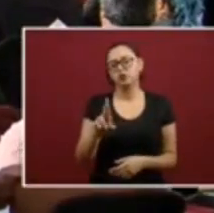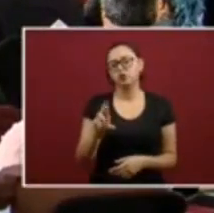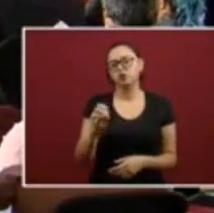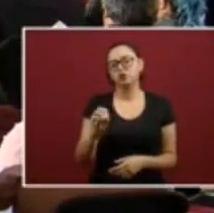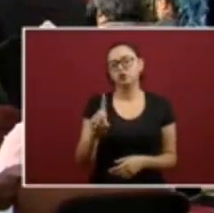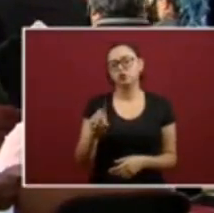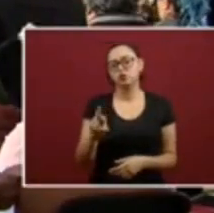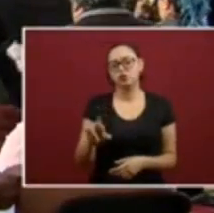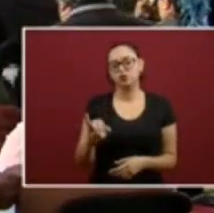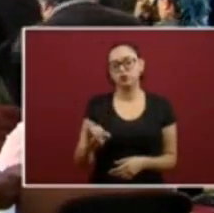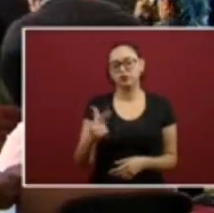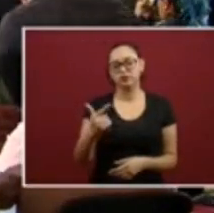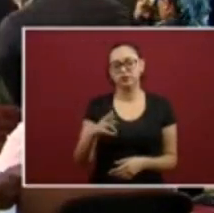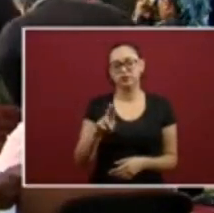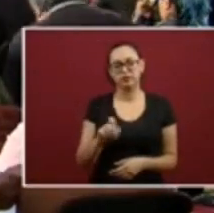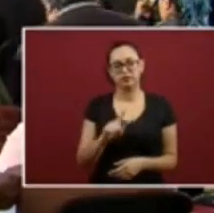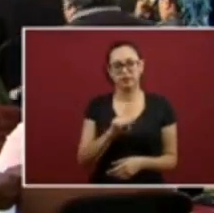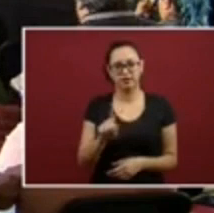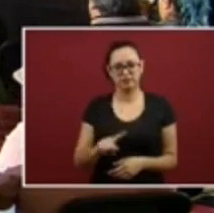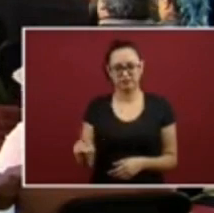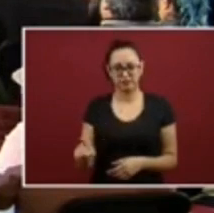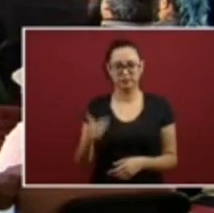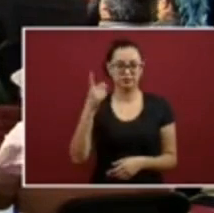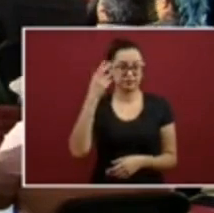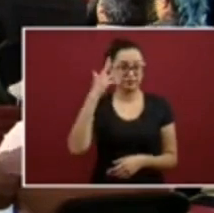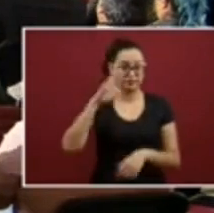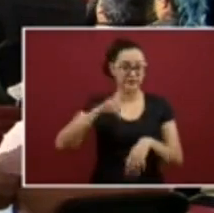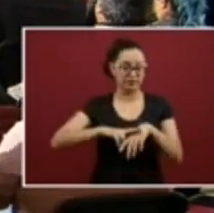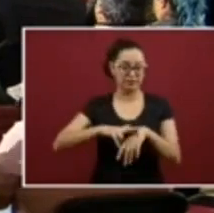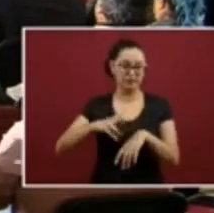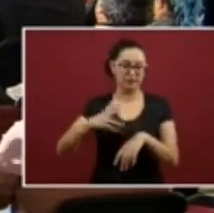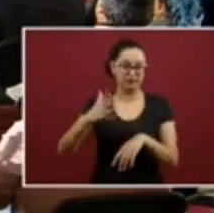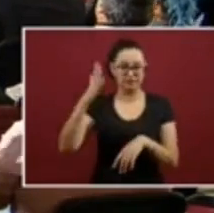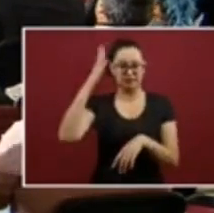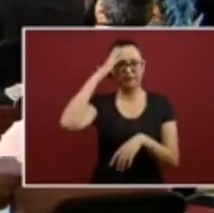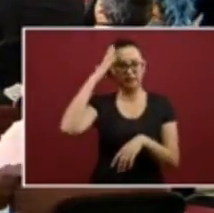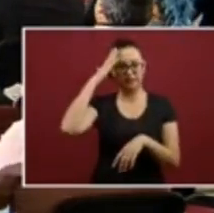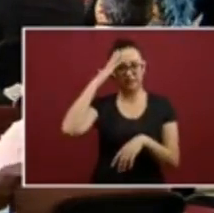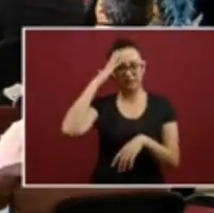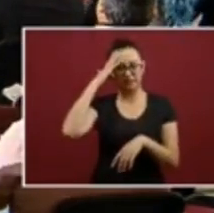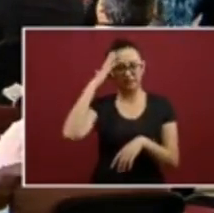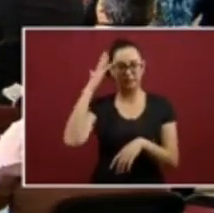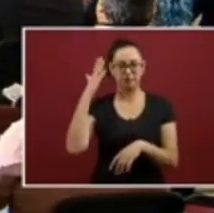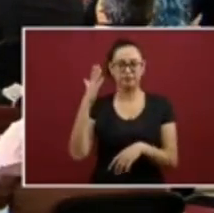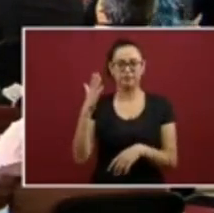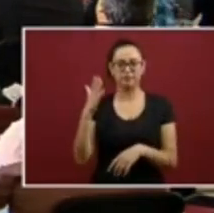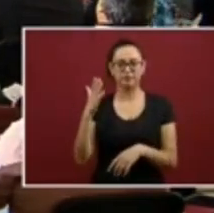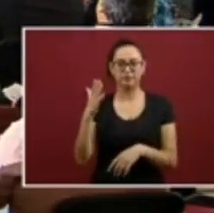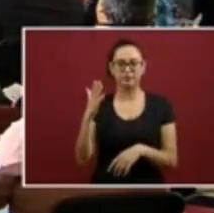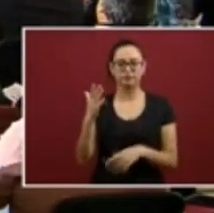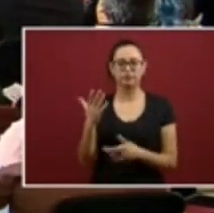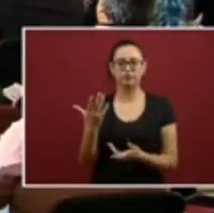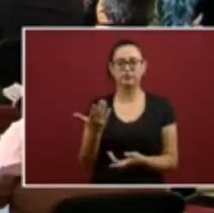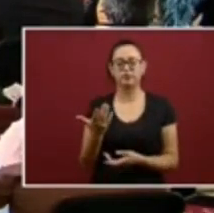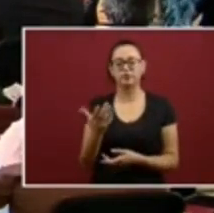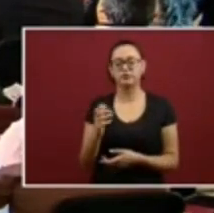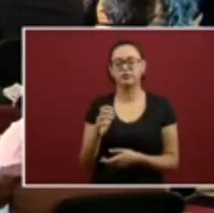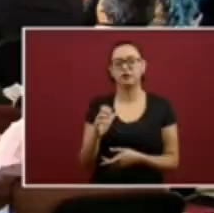que es el director general del Servicio de Administración y